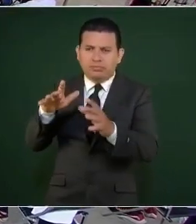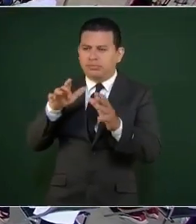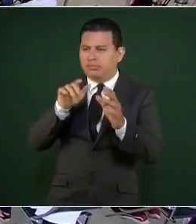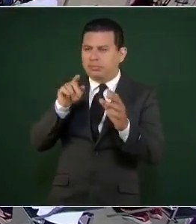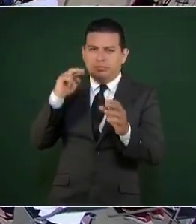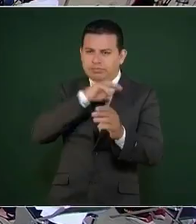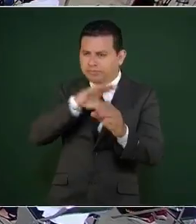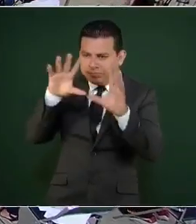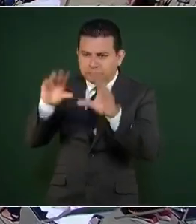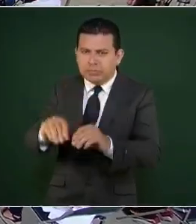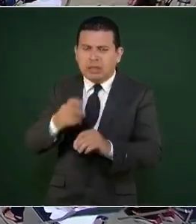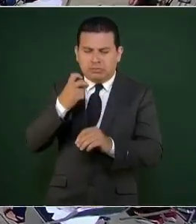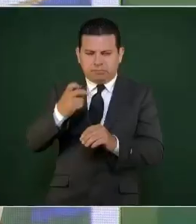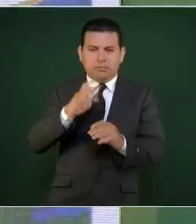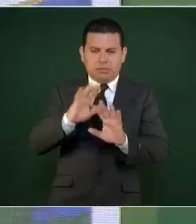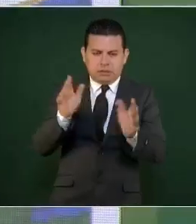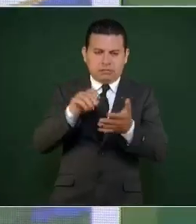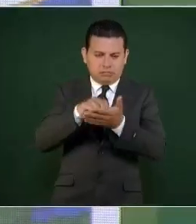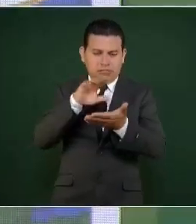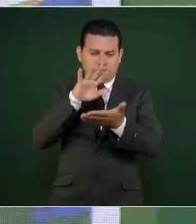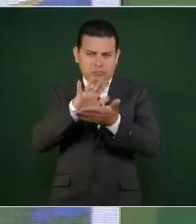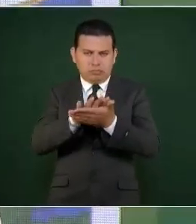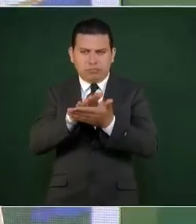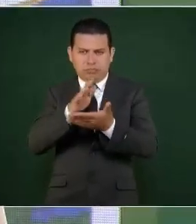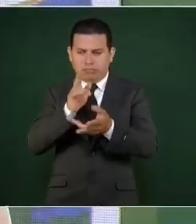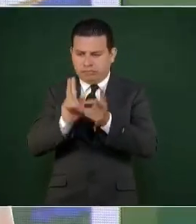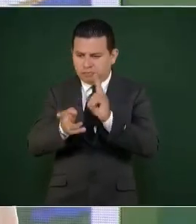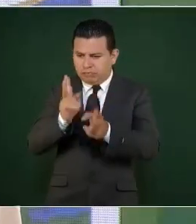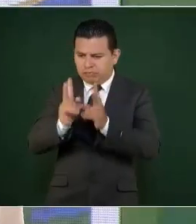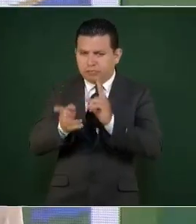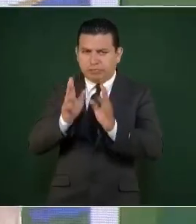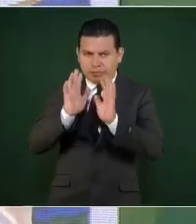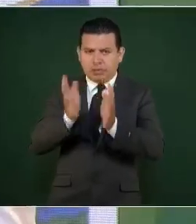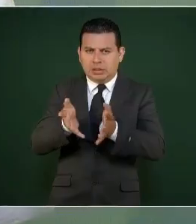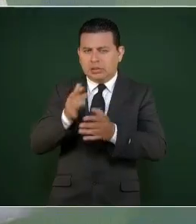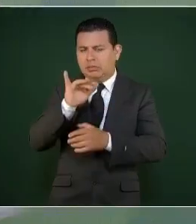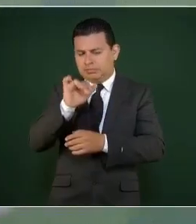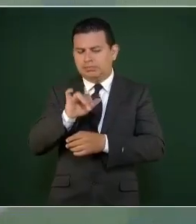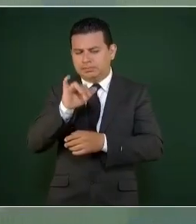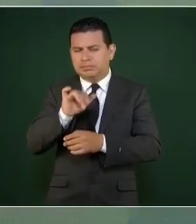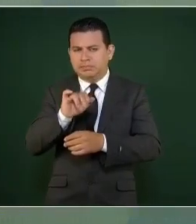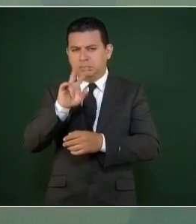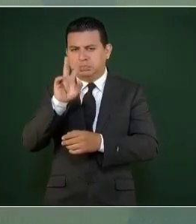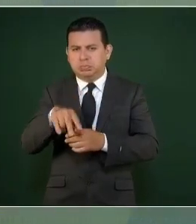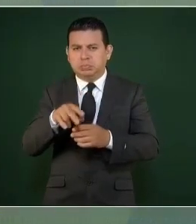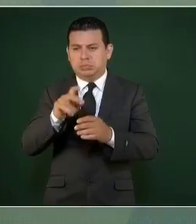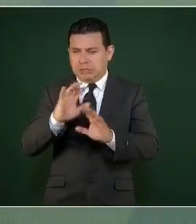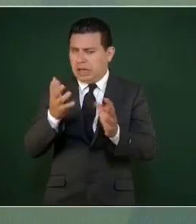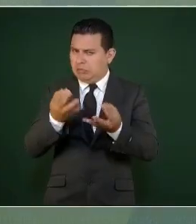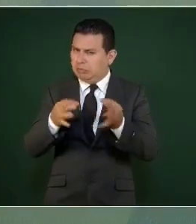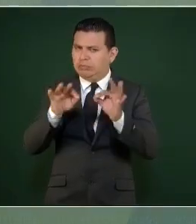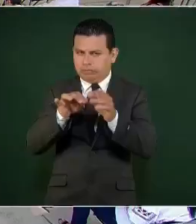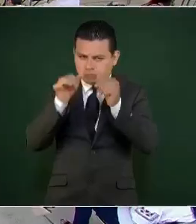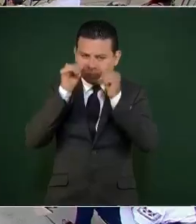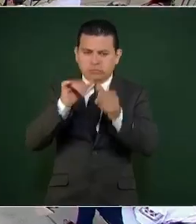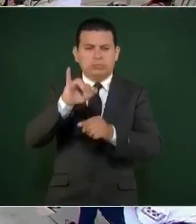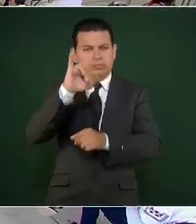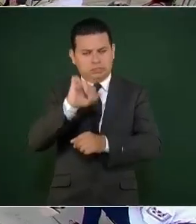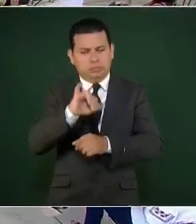Eso lo tratamos el día de hoy y vamos a estar muy pendientes. Pero